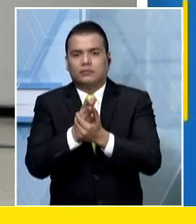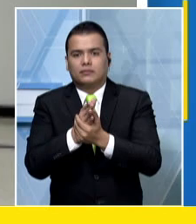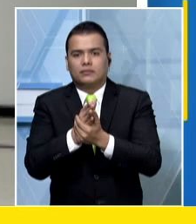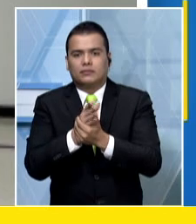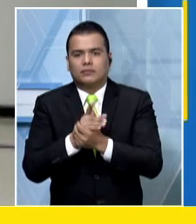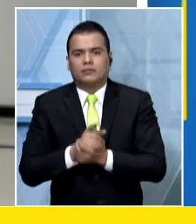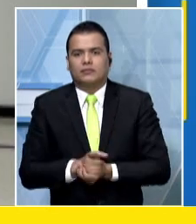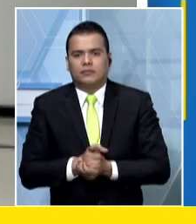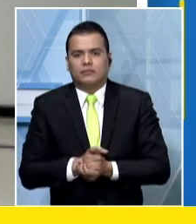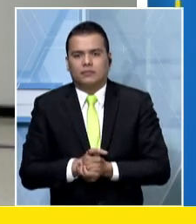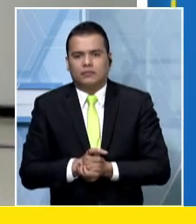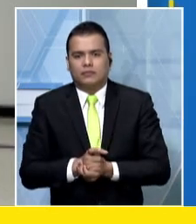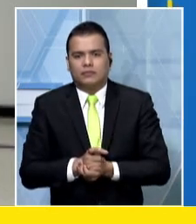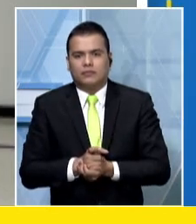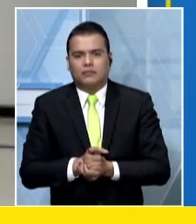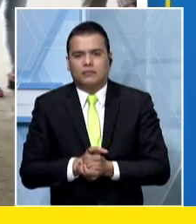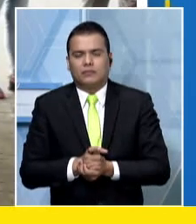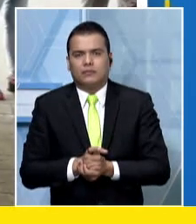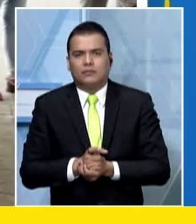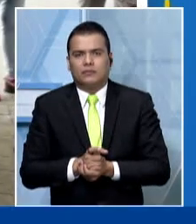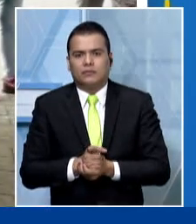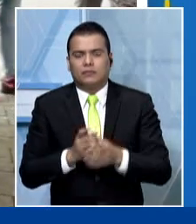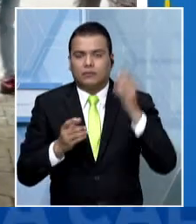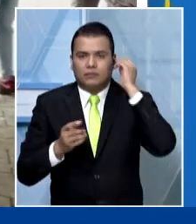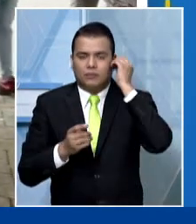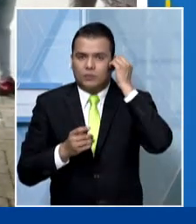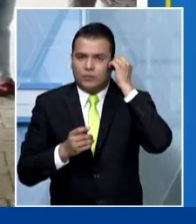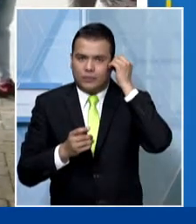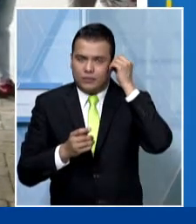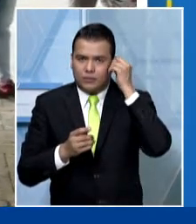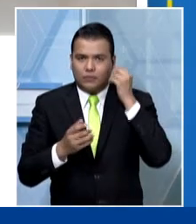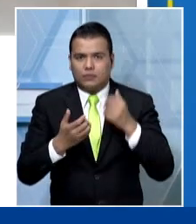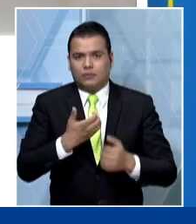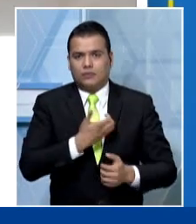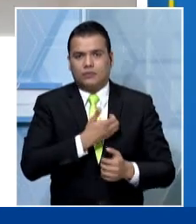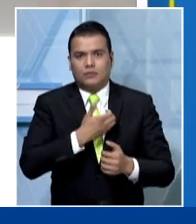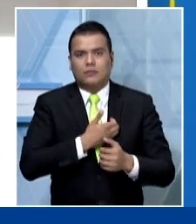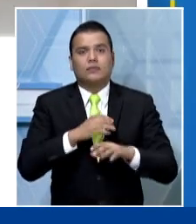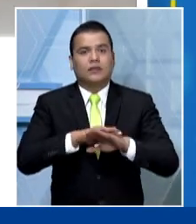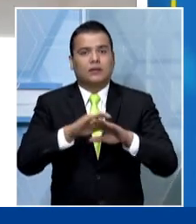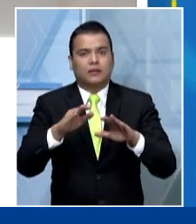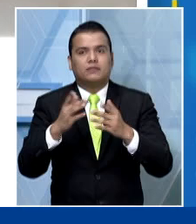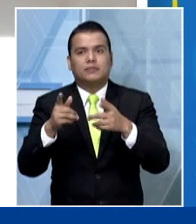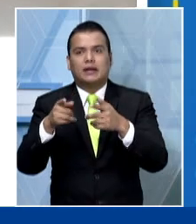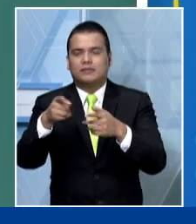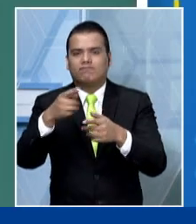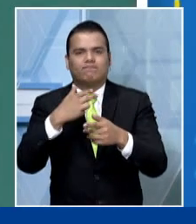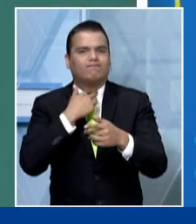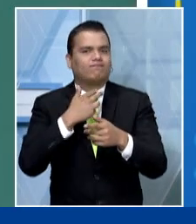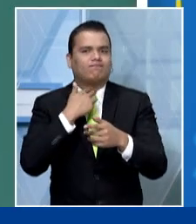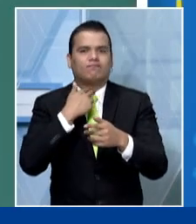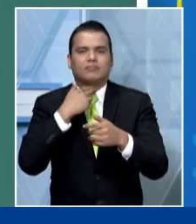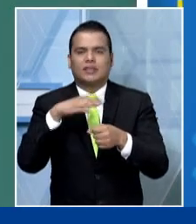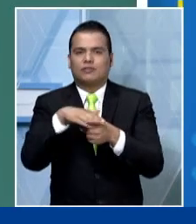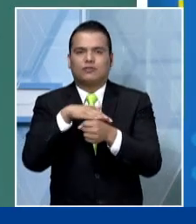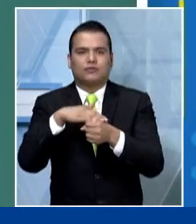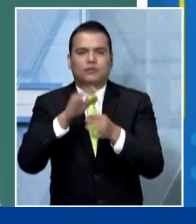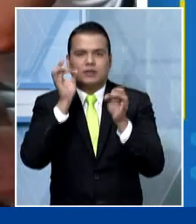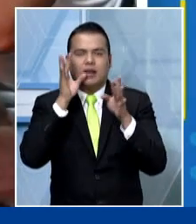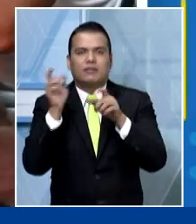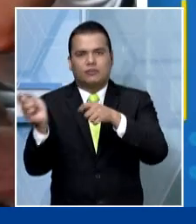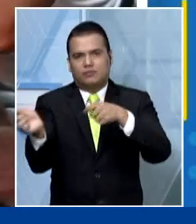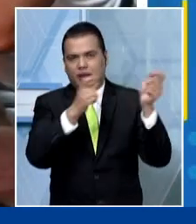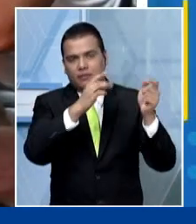hemos resuelto traslado ahora el alcalde víctor hugo vidal se encuentra en el centro médico imbanaco aislado en la